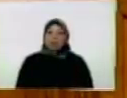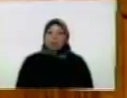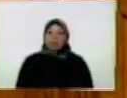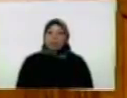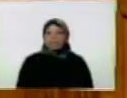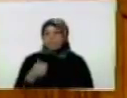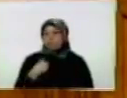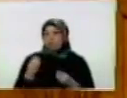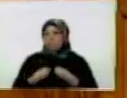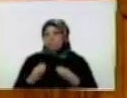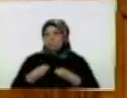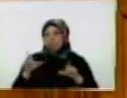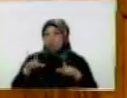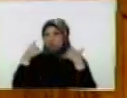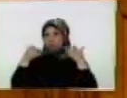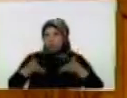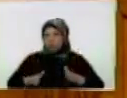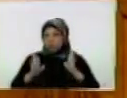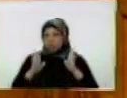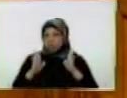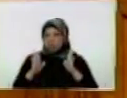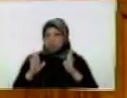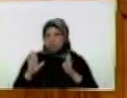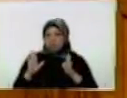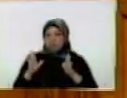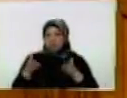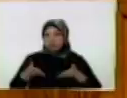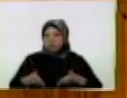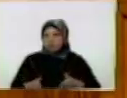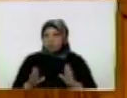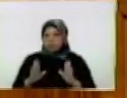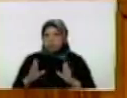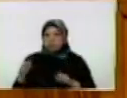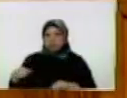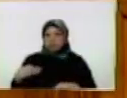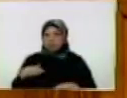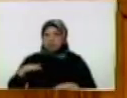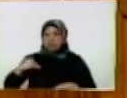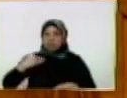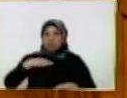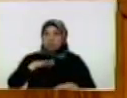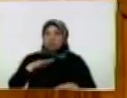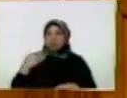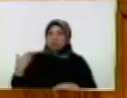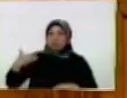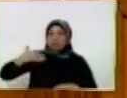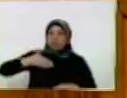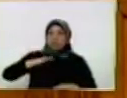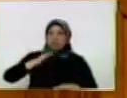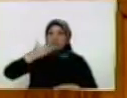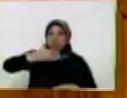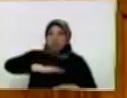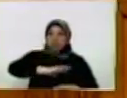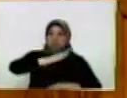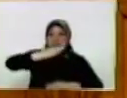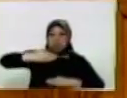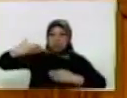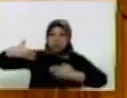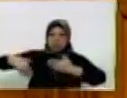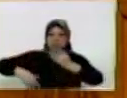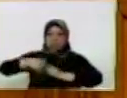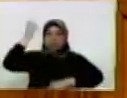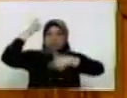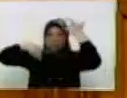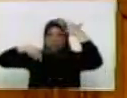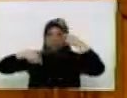soy de La Guaira. Y en La Guaira no nacen serpientes para arrastrarse. nacen tiburones para navegar en aguas profundas como el